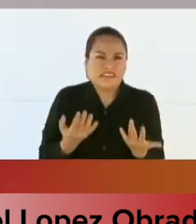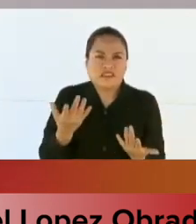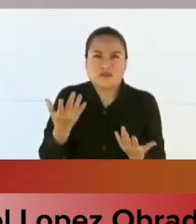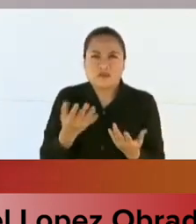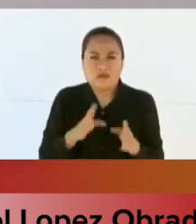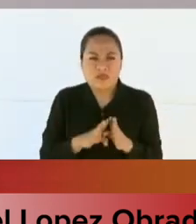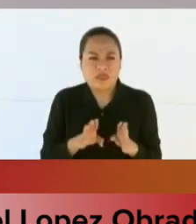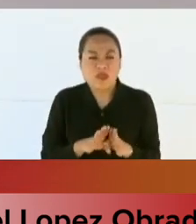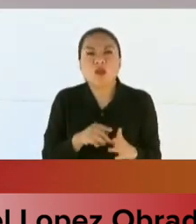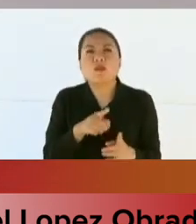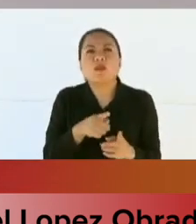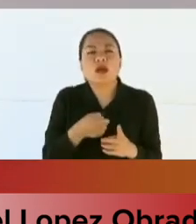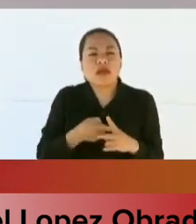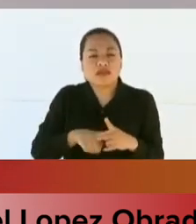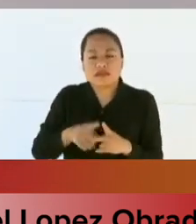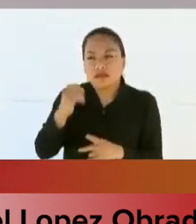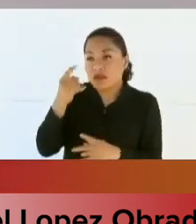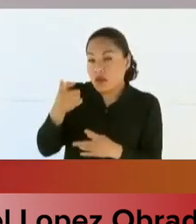explotación del petróleo,